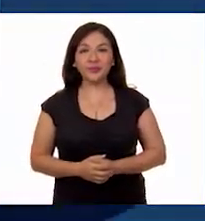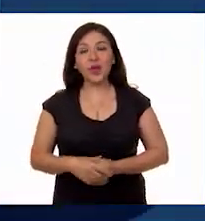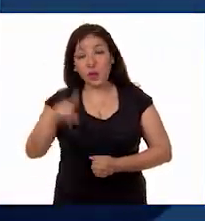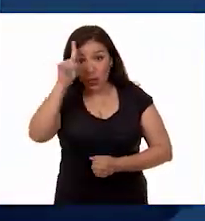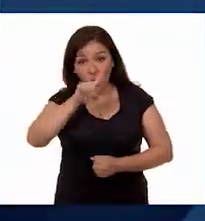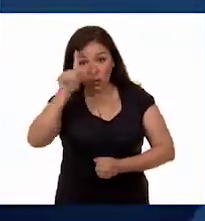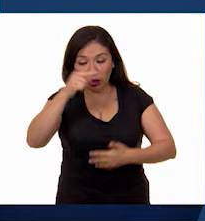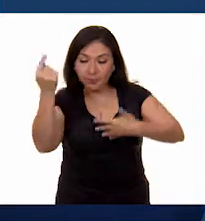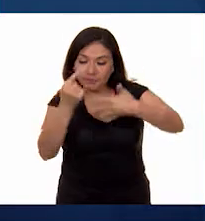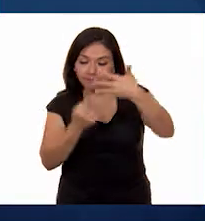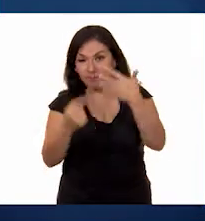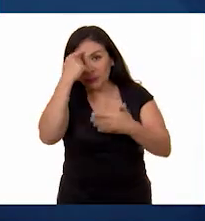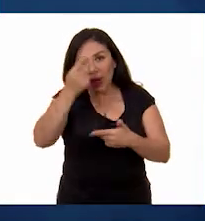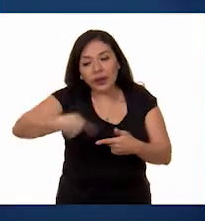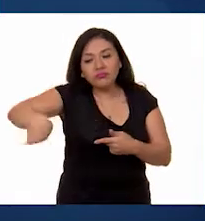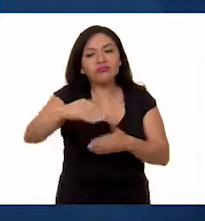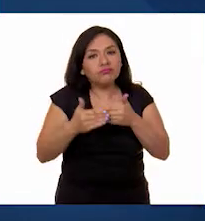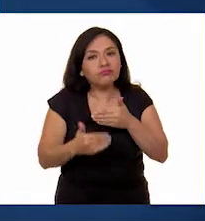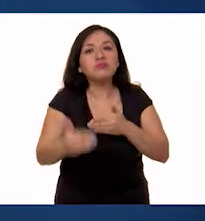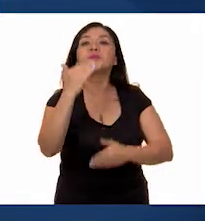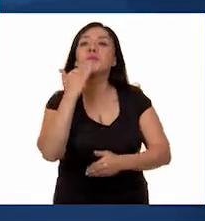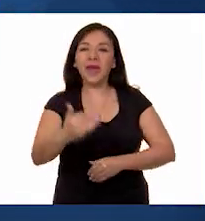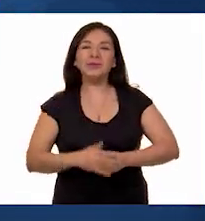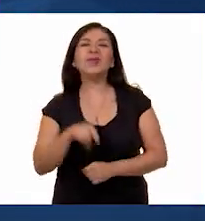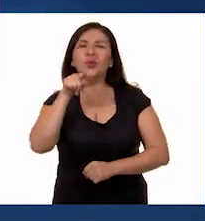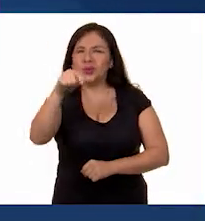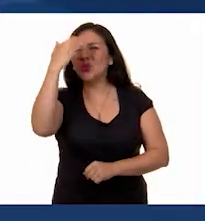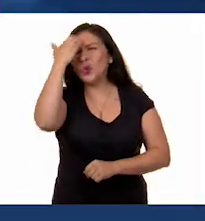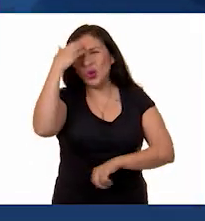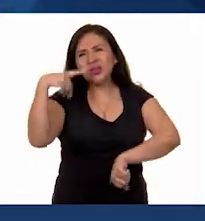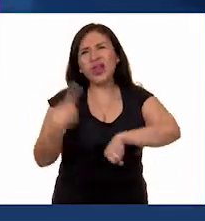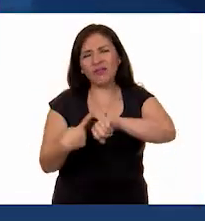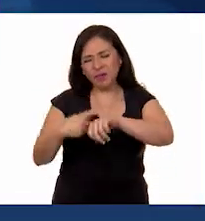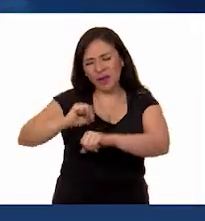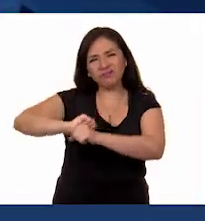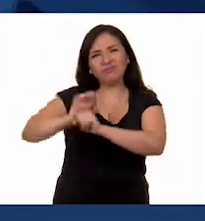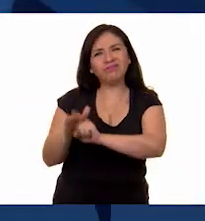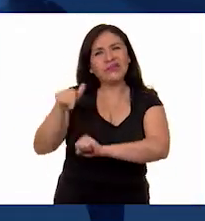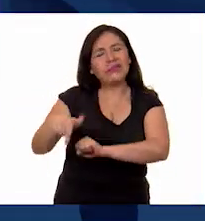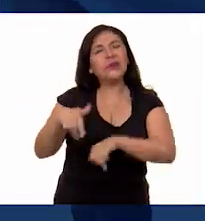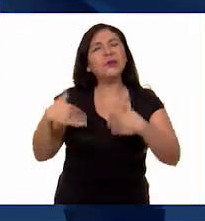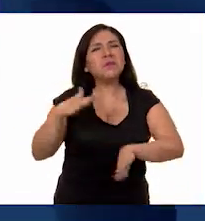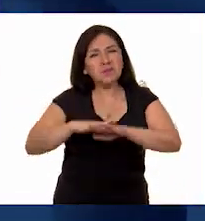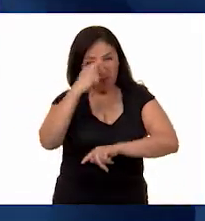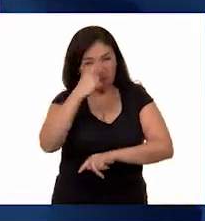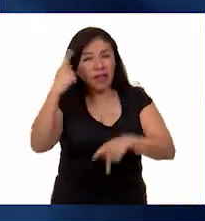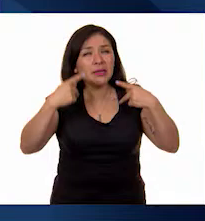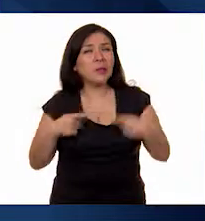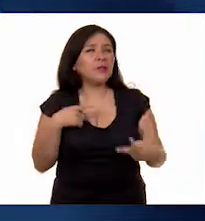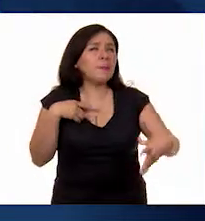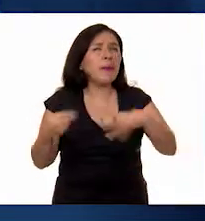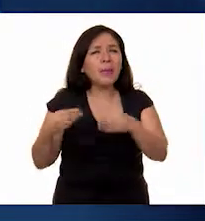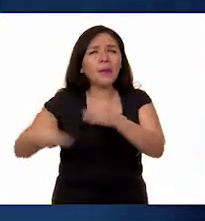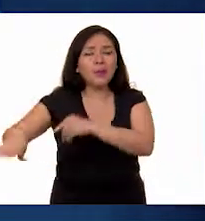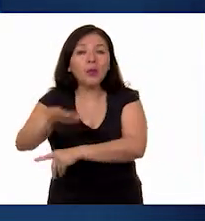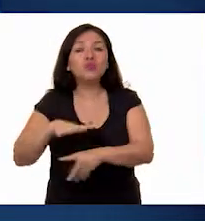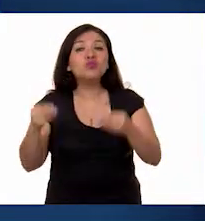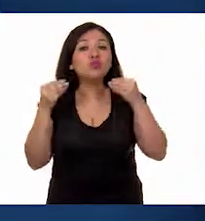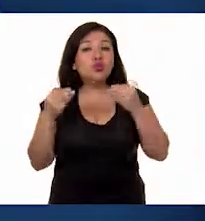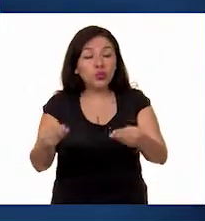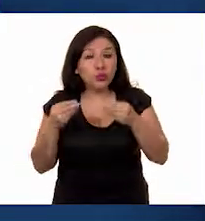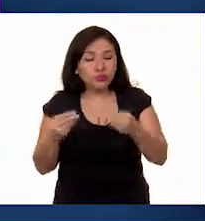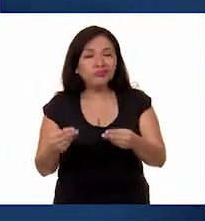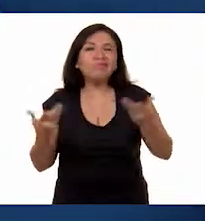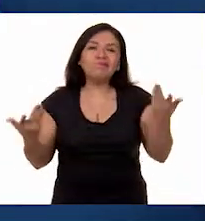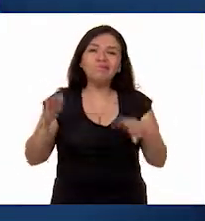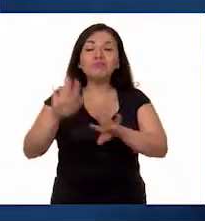Buenas prácticas para seguir adelante. Como todos sabemos, la COVID-19 es una enfermedad que se contagia muy fácilmente entre las